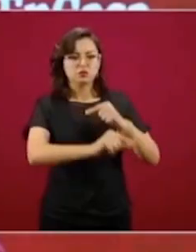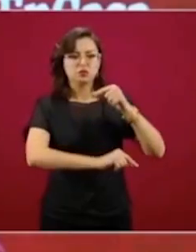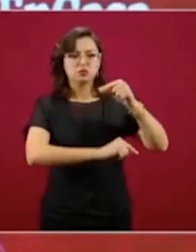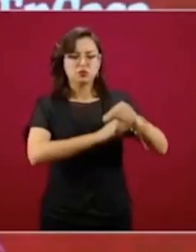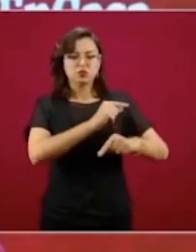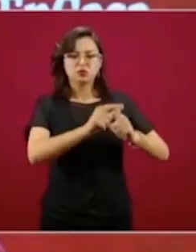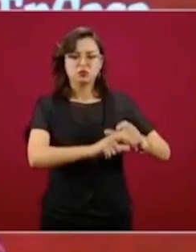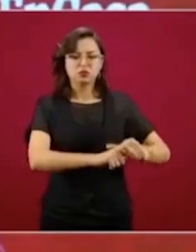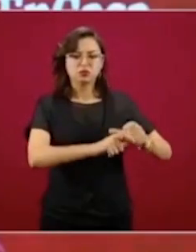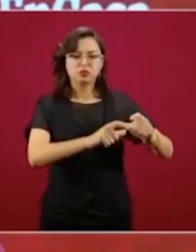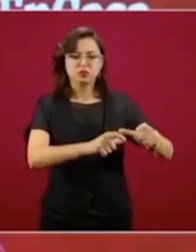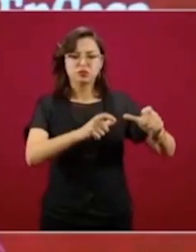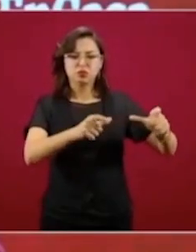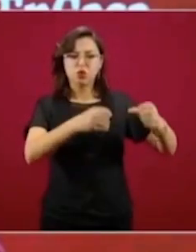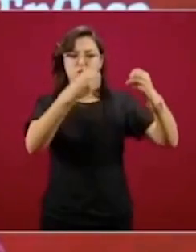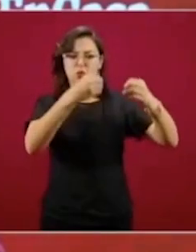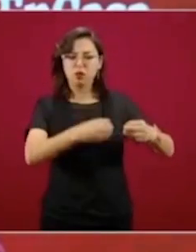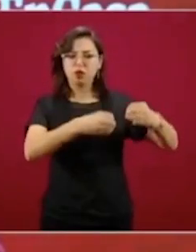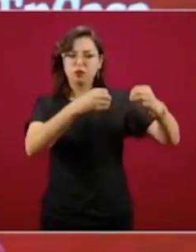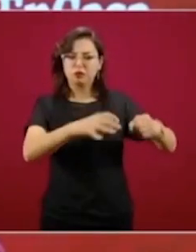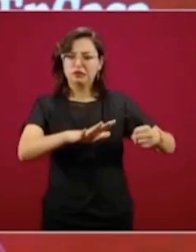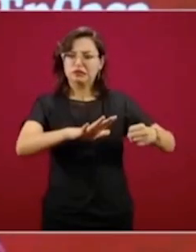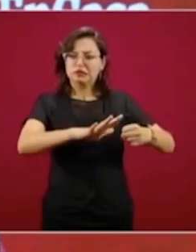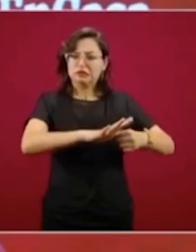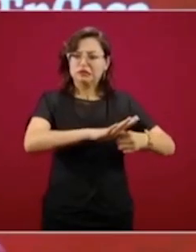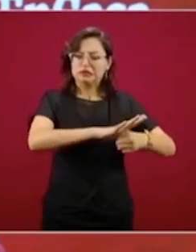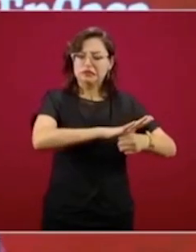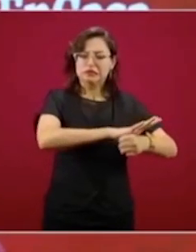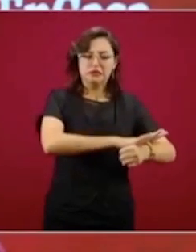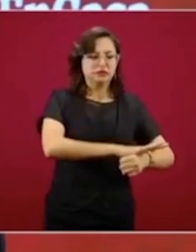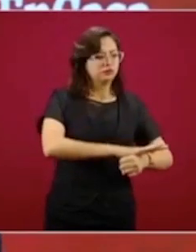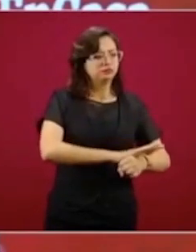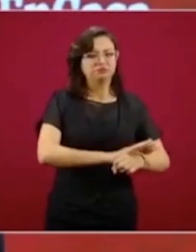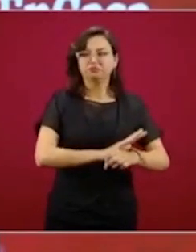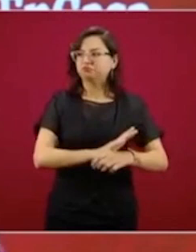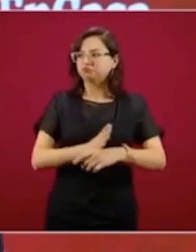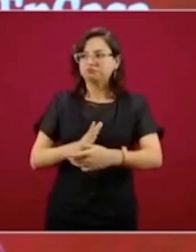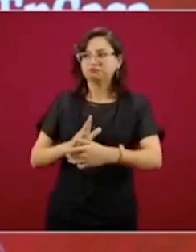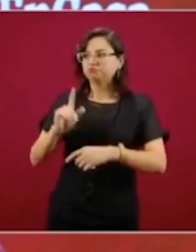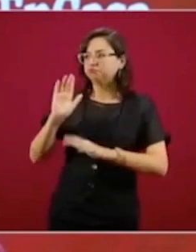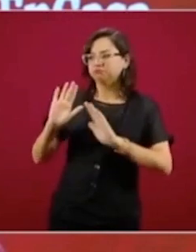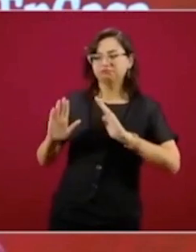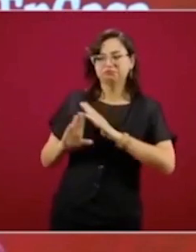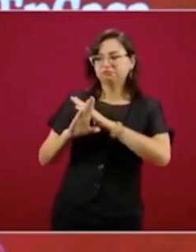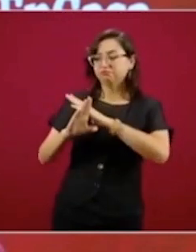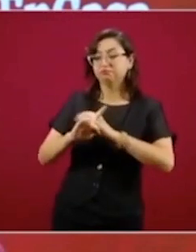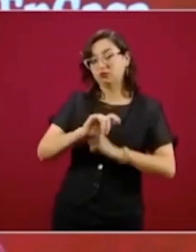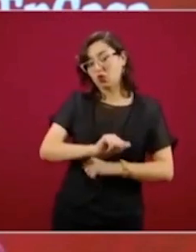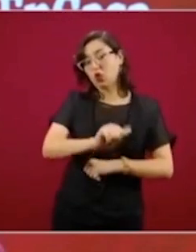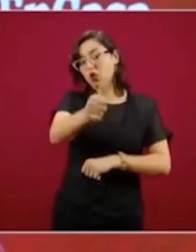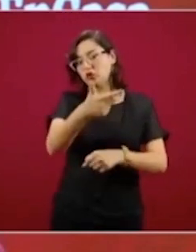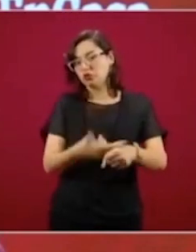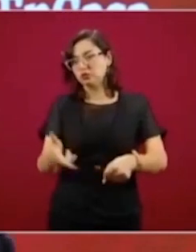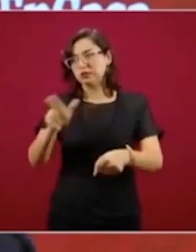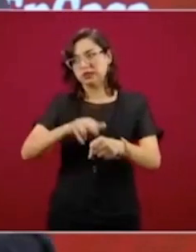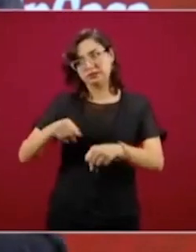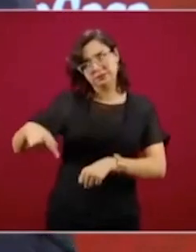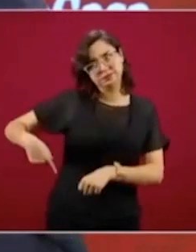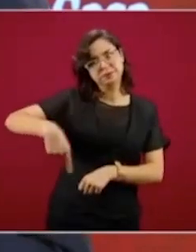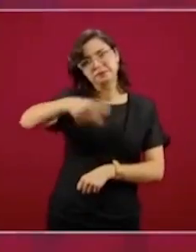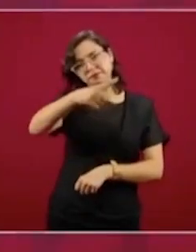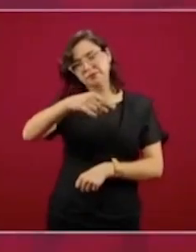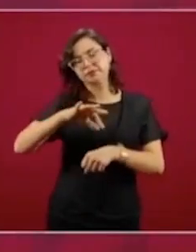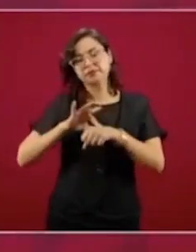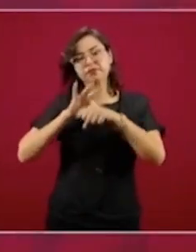inmediatamente a otro. Ese es un trabajo de coordinación que se está haciendo y